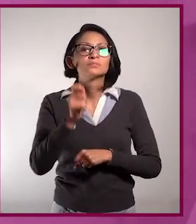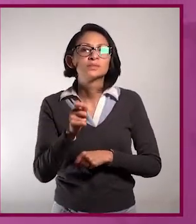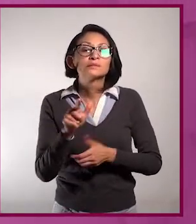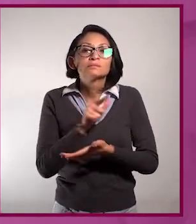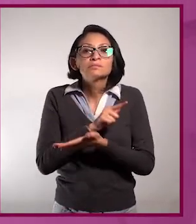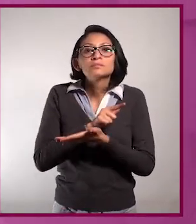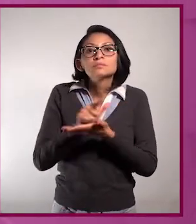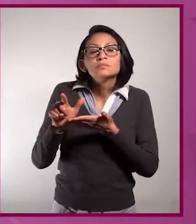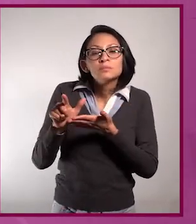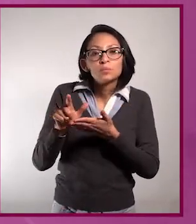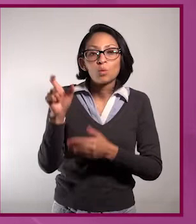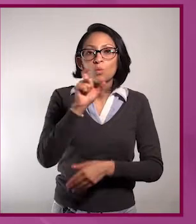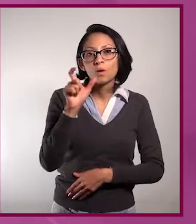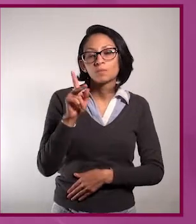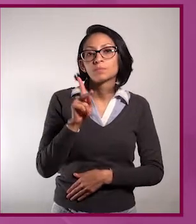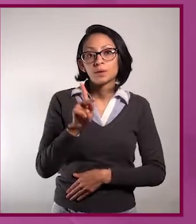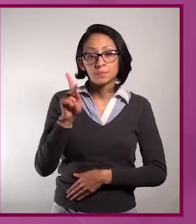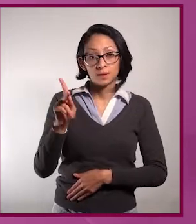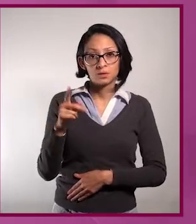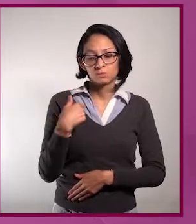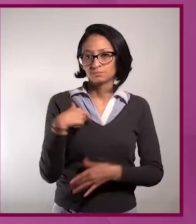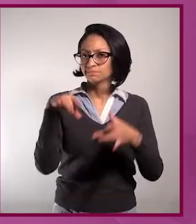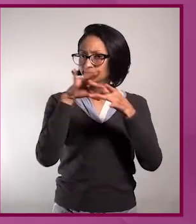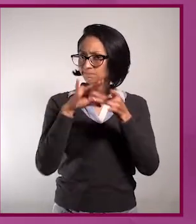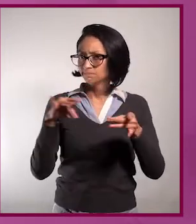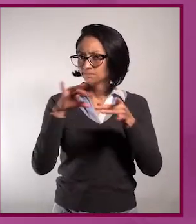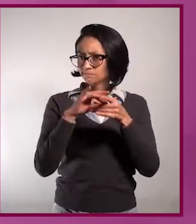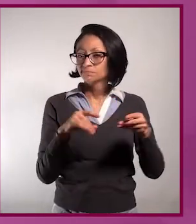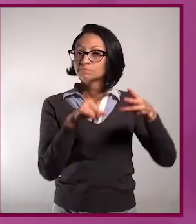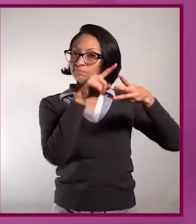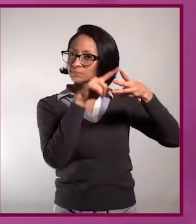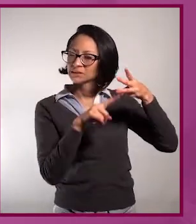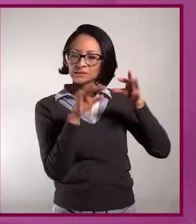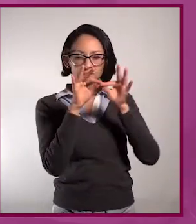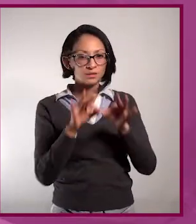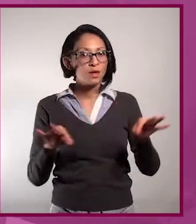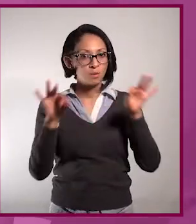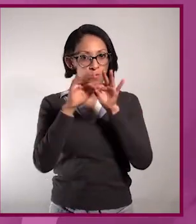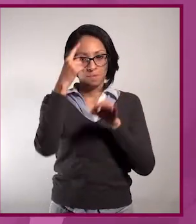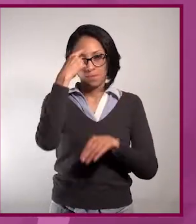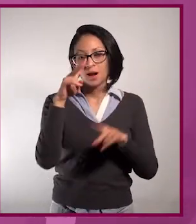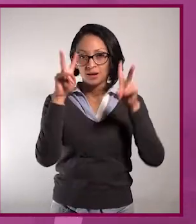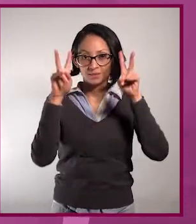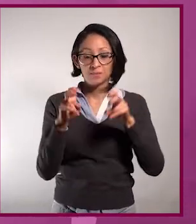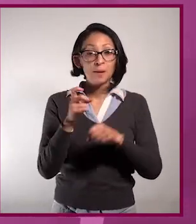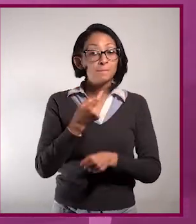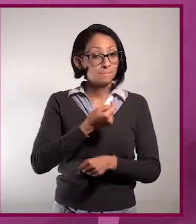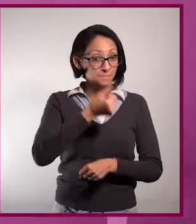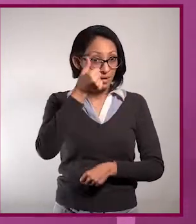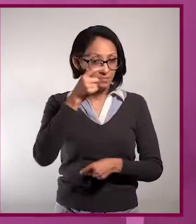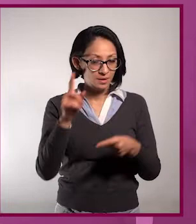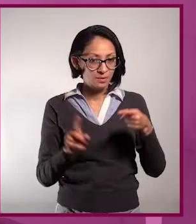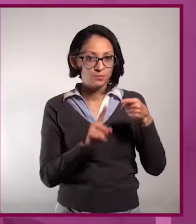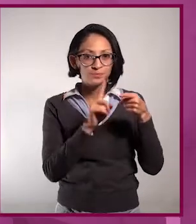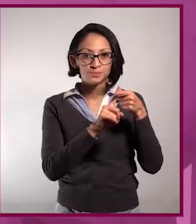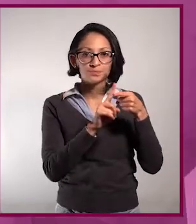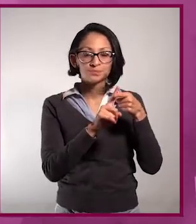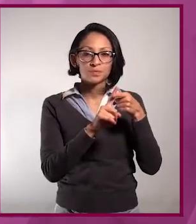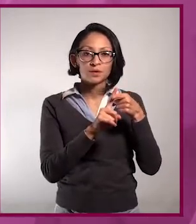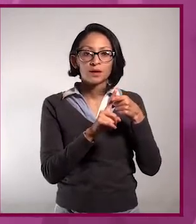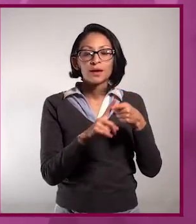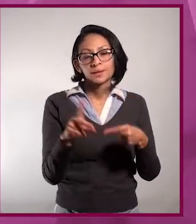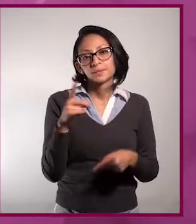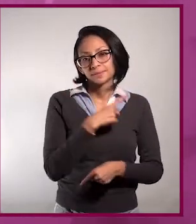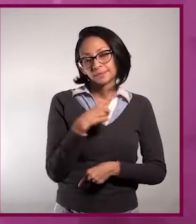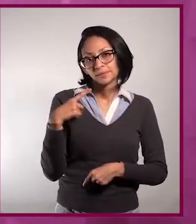Menstrual. Quisiera tocar 3 puntos que son cruciales para este tema. En primer lugar,